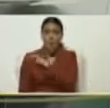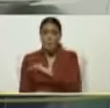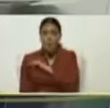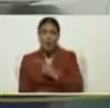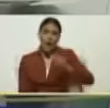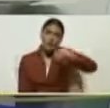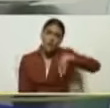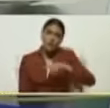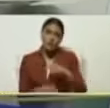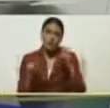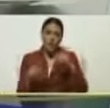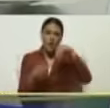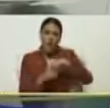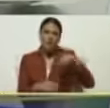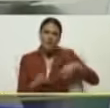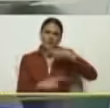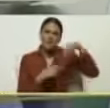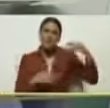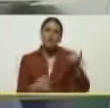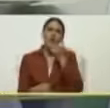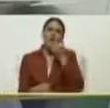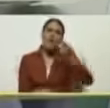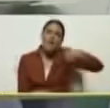militar que tiene la revolución?